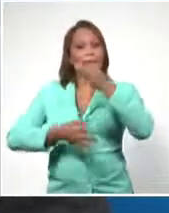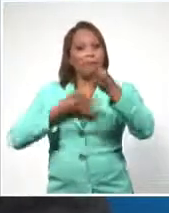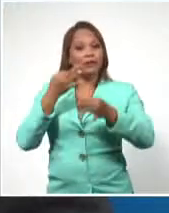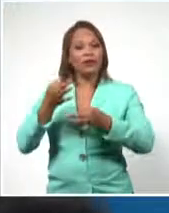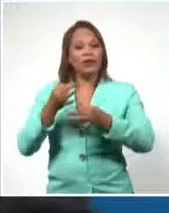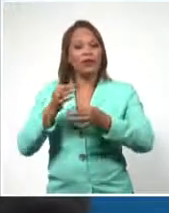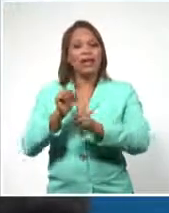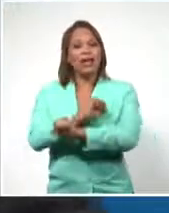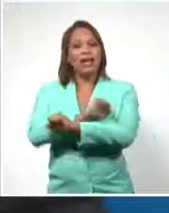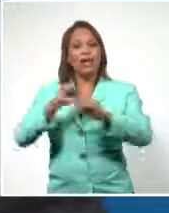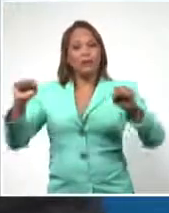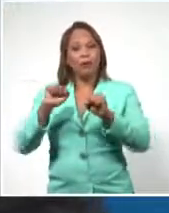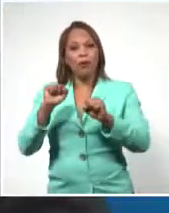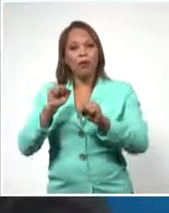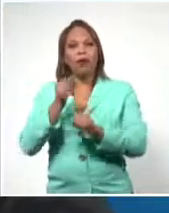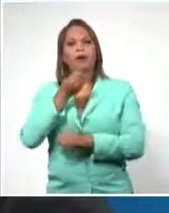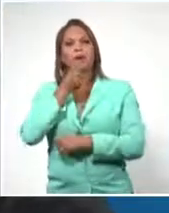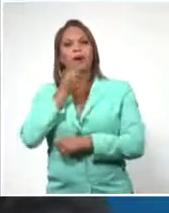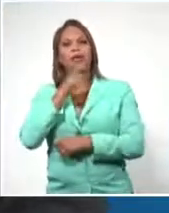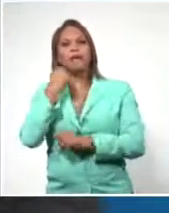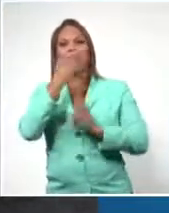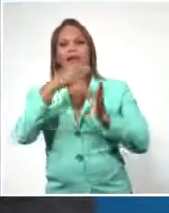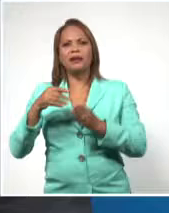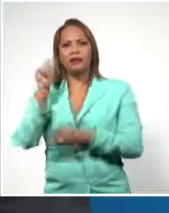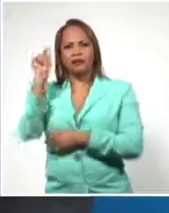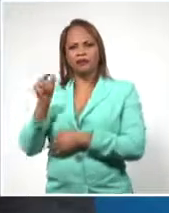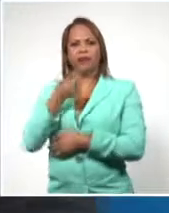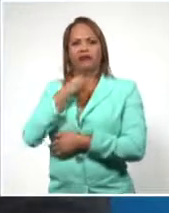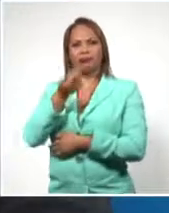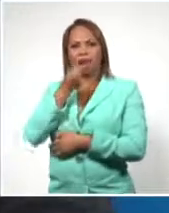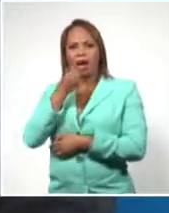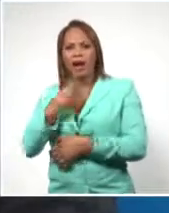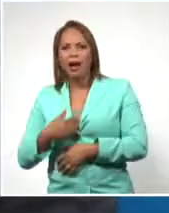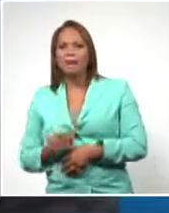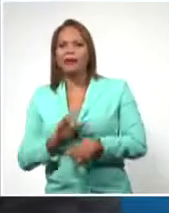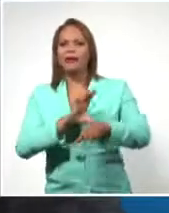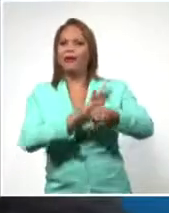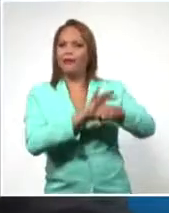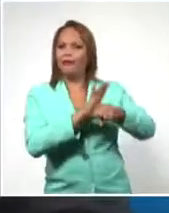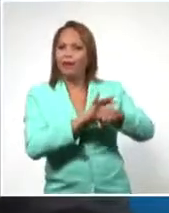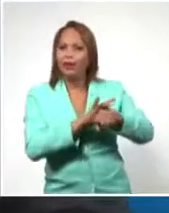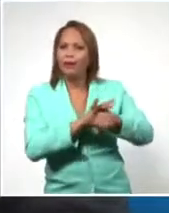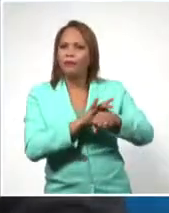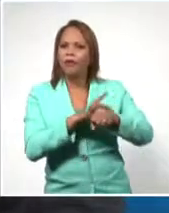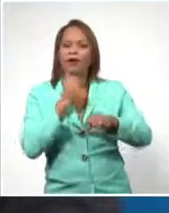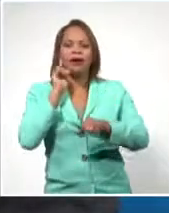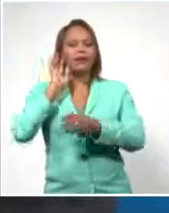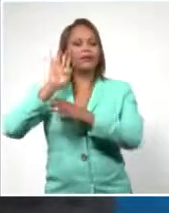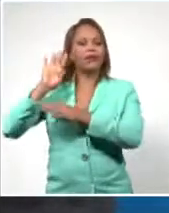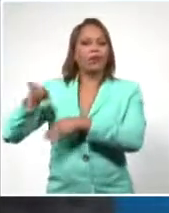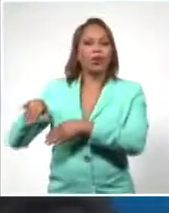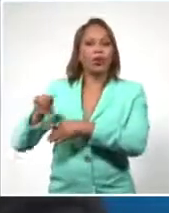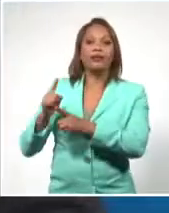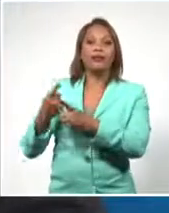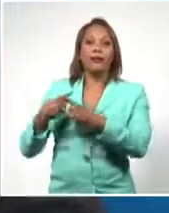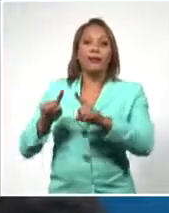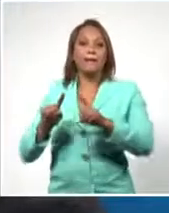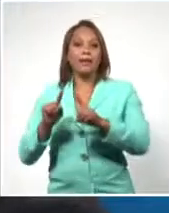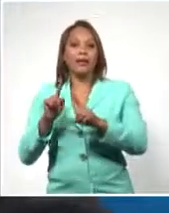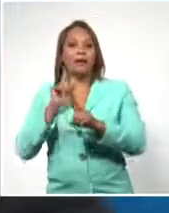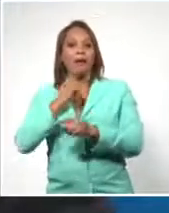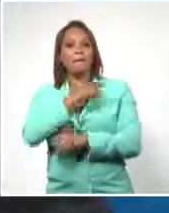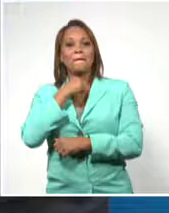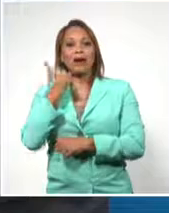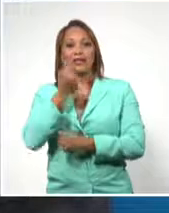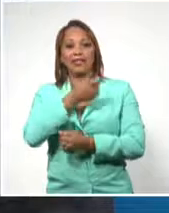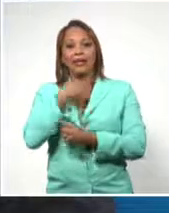las bombas podrán matar a los hambrientos, a los enfermos, a los ignorantes, pero no pueden matar el